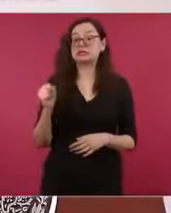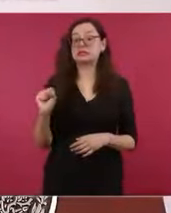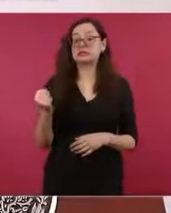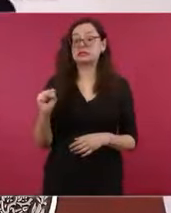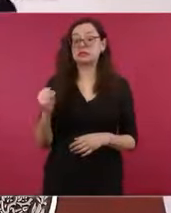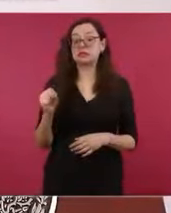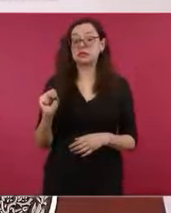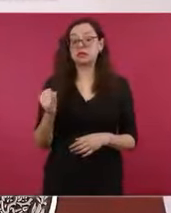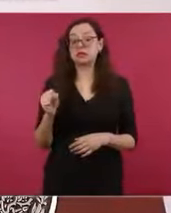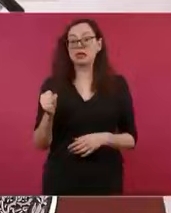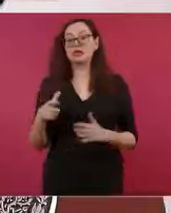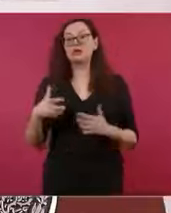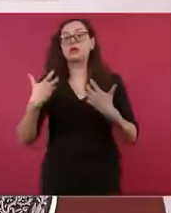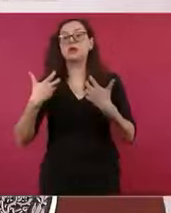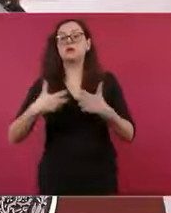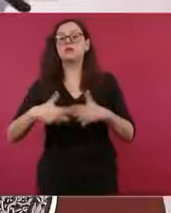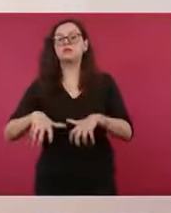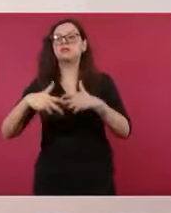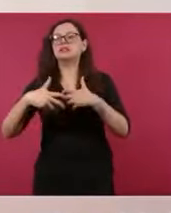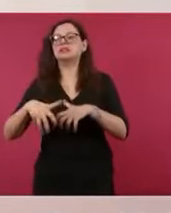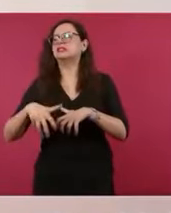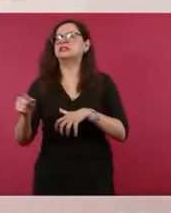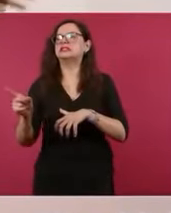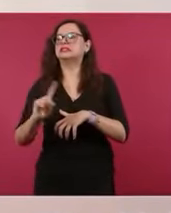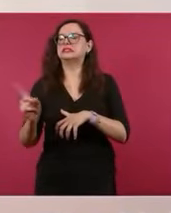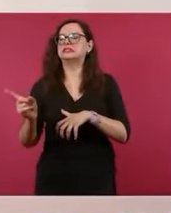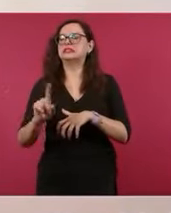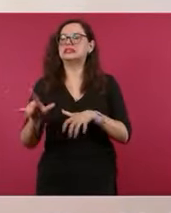se convirtieron en desfiles deportivos.